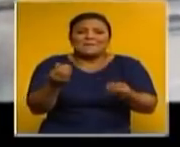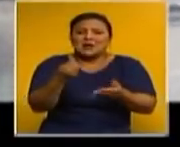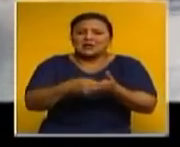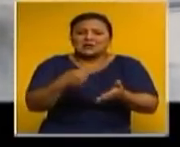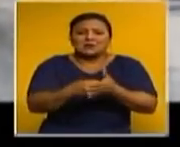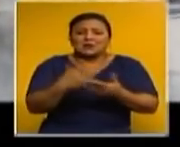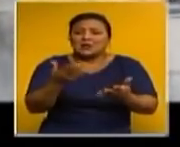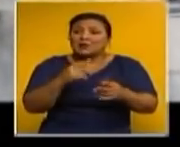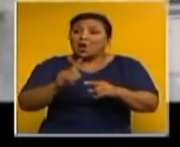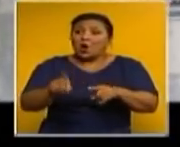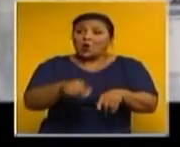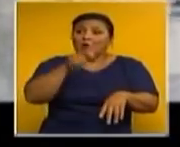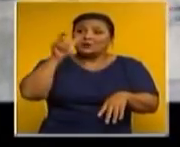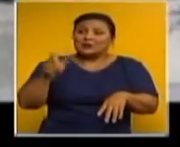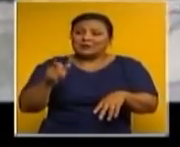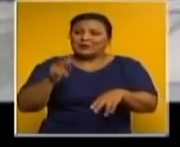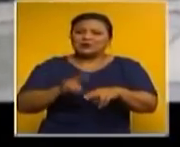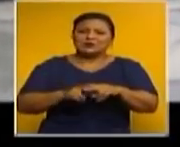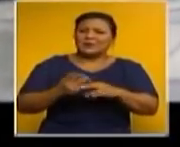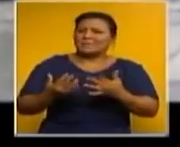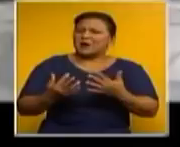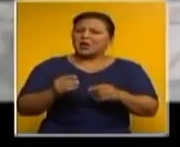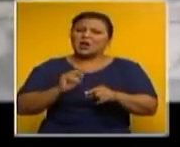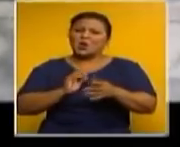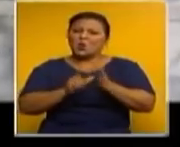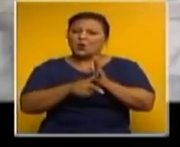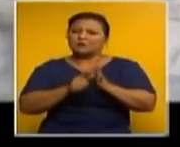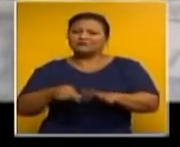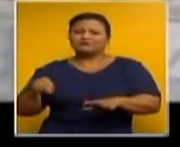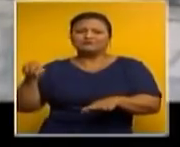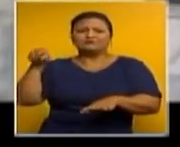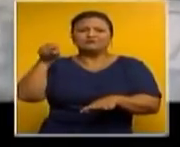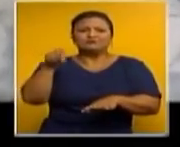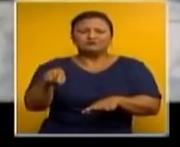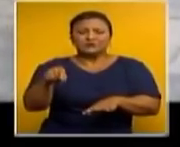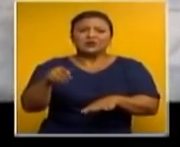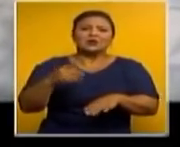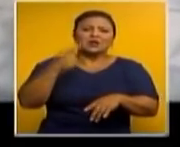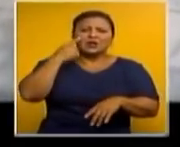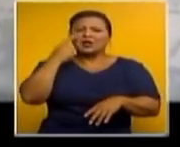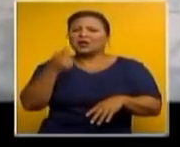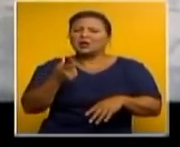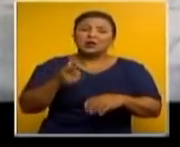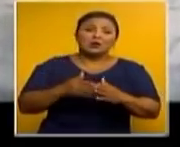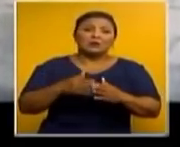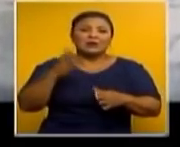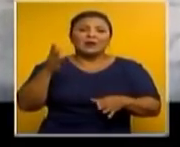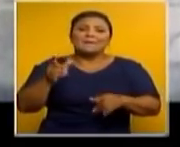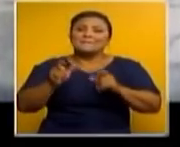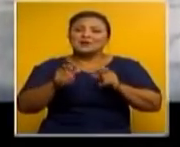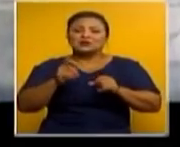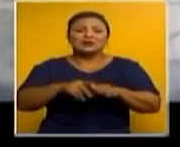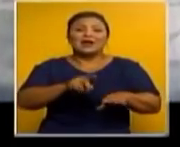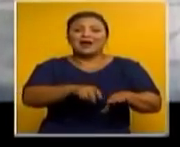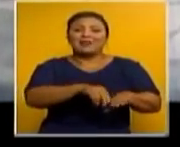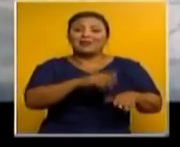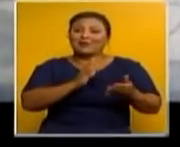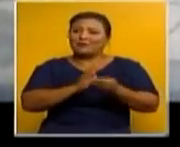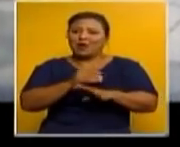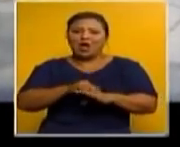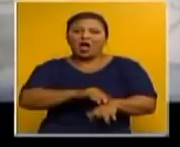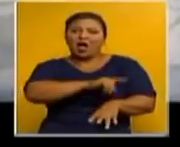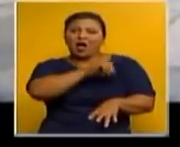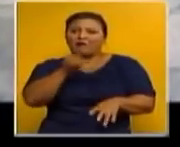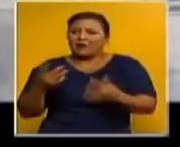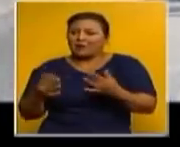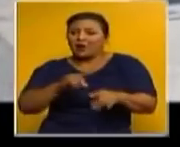demoraba, otro sujeto se baja de un nuevo vehículo que se parquea junto al taxi, pero inmediatamente el bandido sale del lugar y se dan a